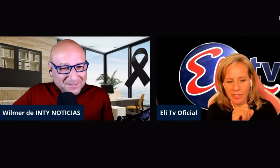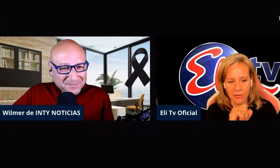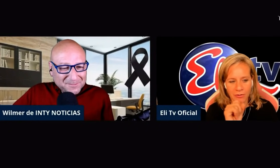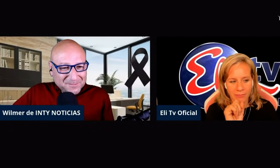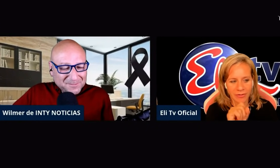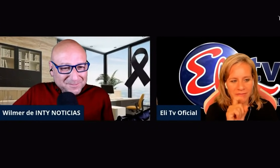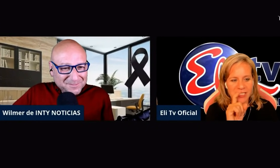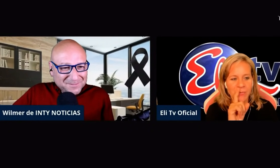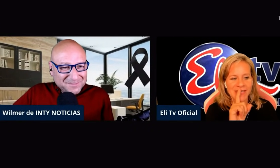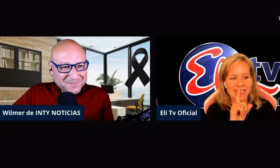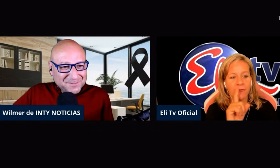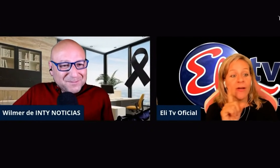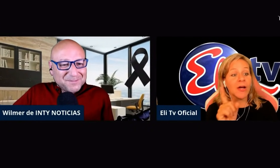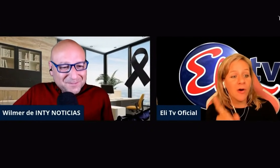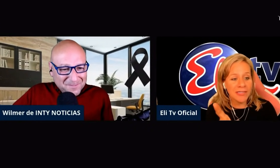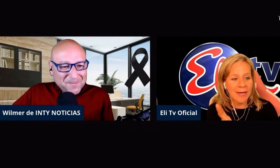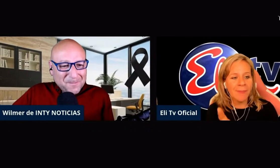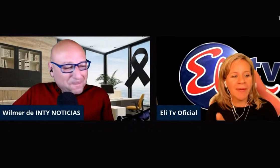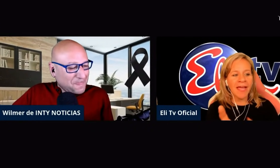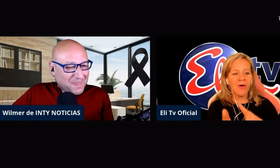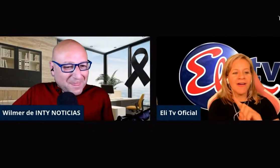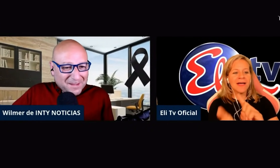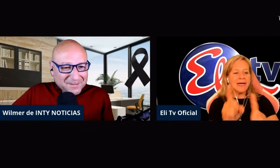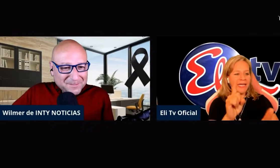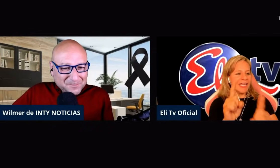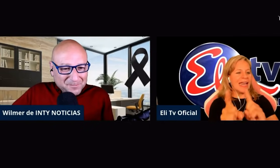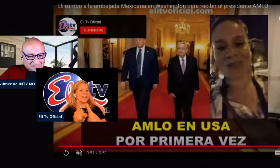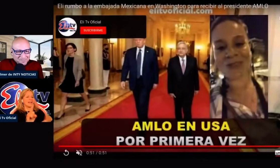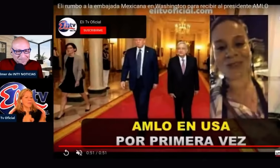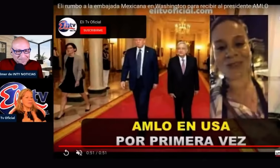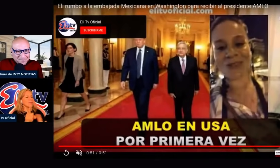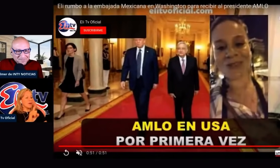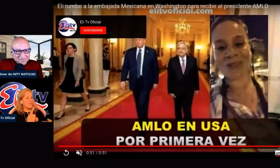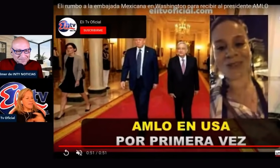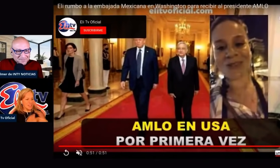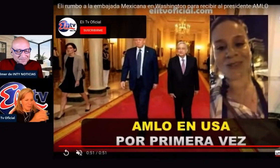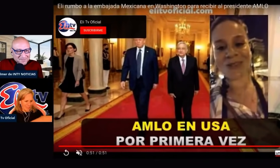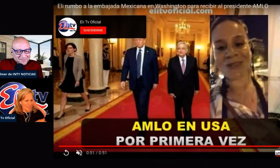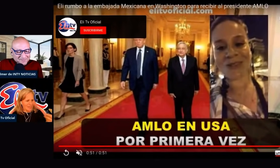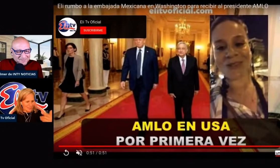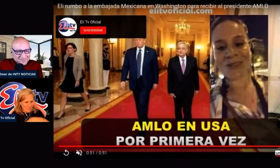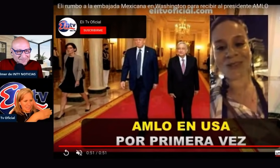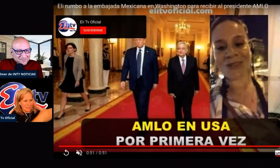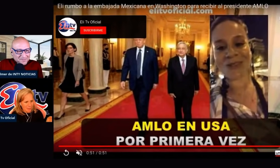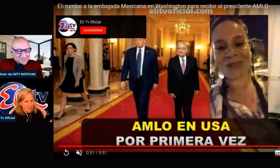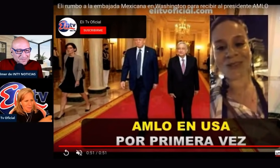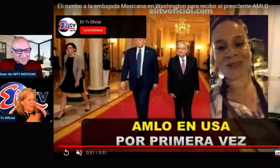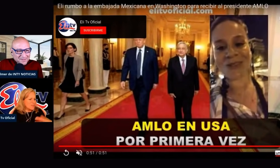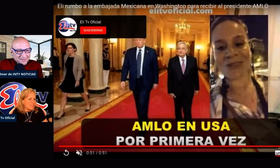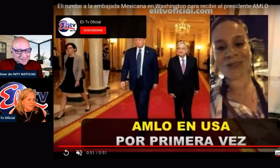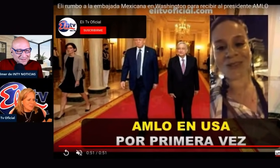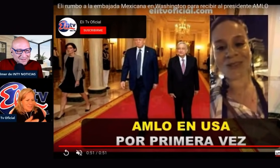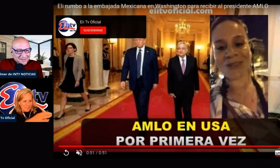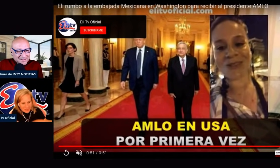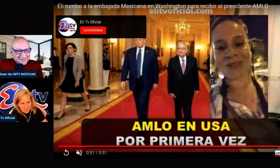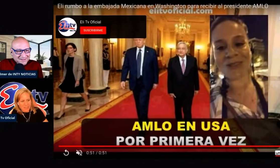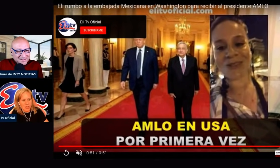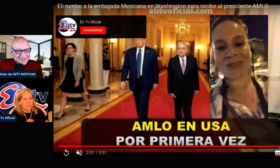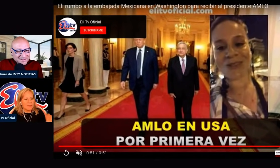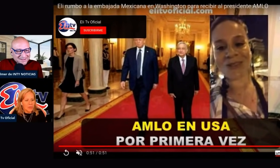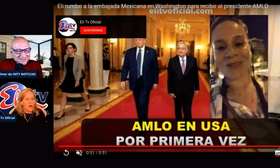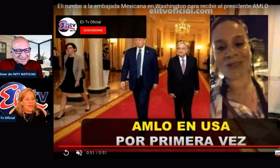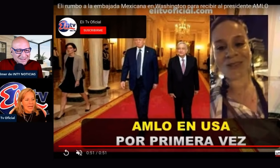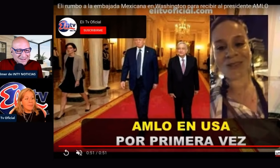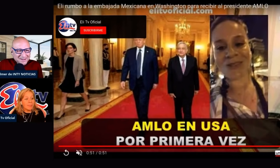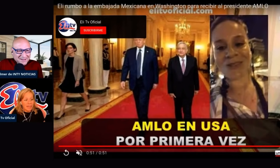que se comunicó conmigo. Después fue el J, pero él arregló primero la fecha para salir primero. Bueno, sin saber, ¿verdad? Se